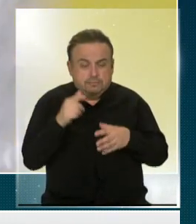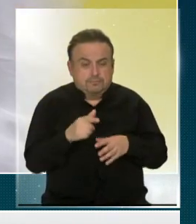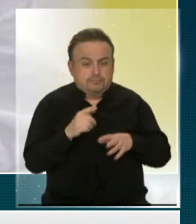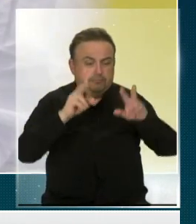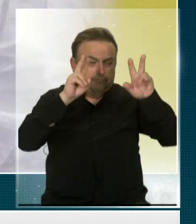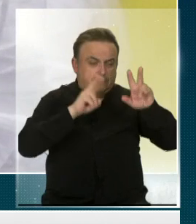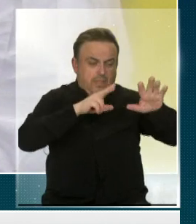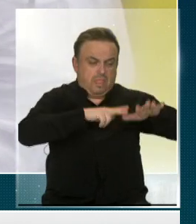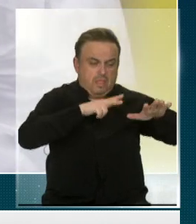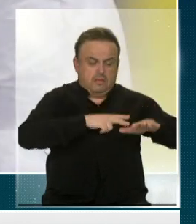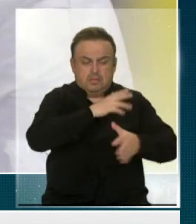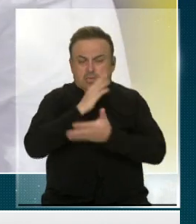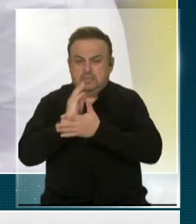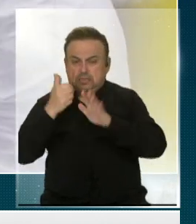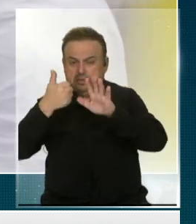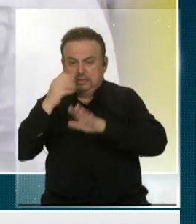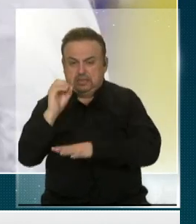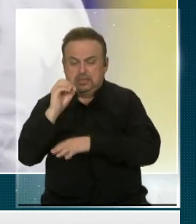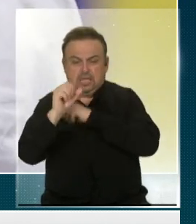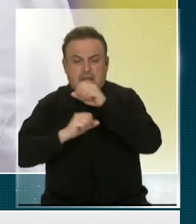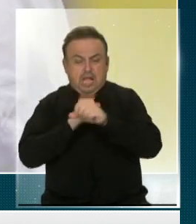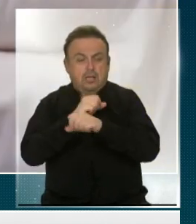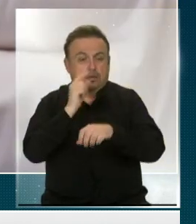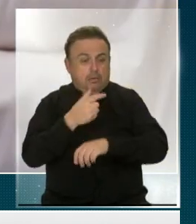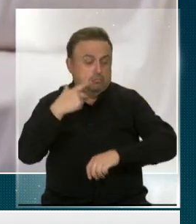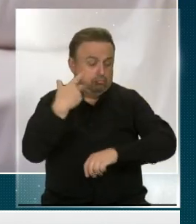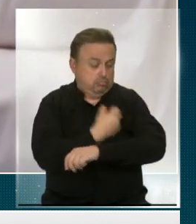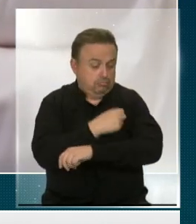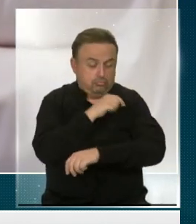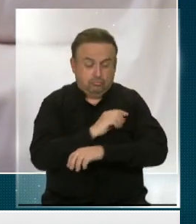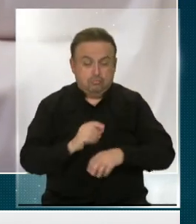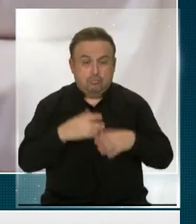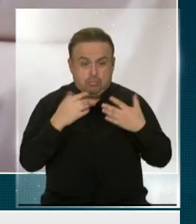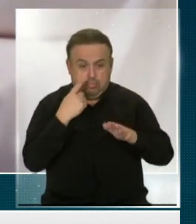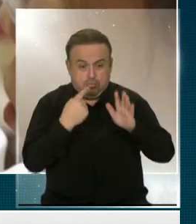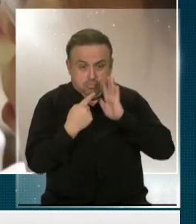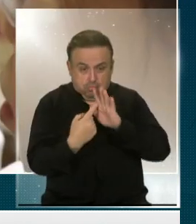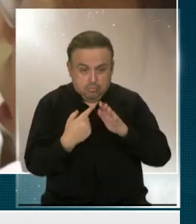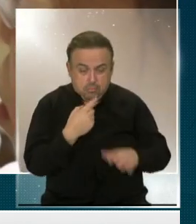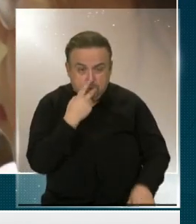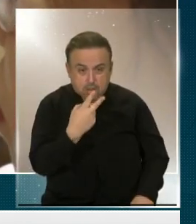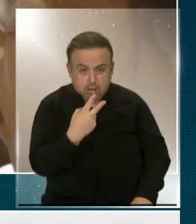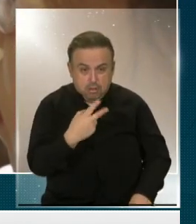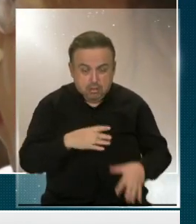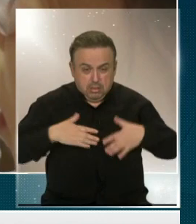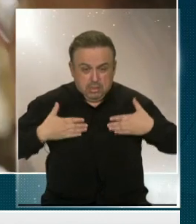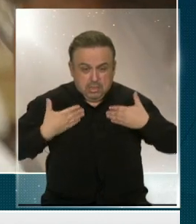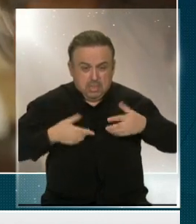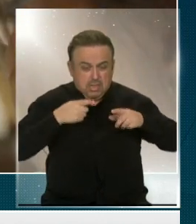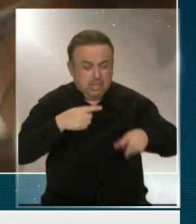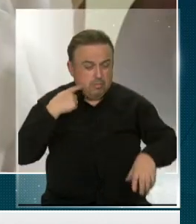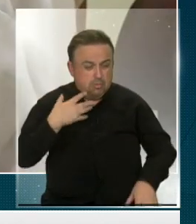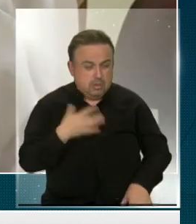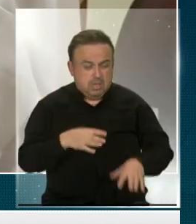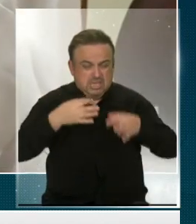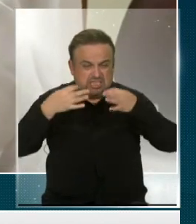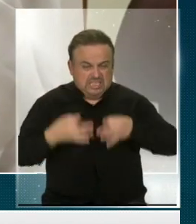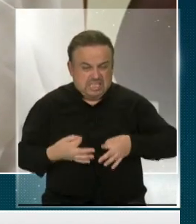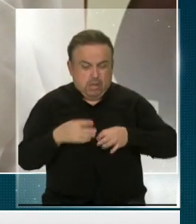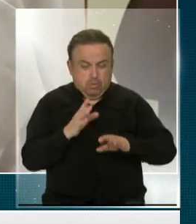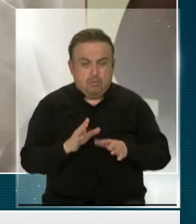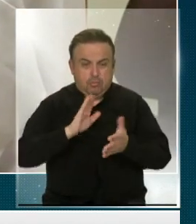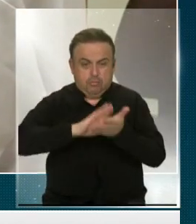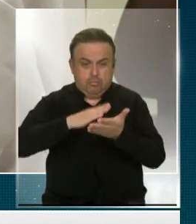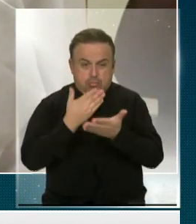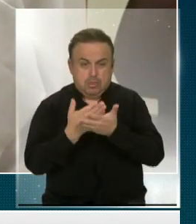18 y 60 años en la medida que la vacuna demuestra y no es cierto fundamentalmente que asegura la población